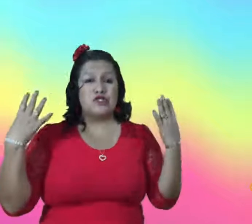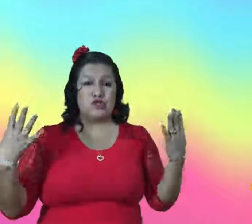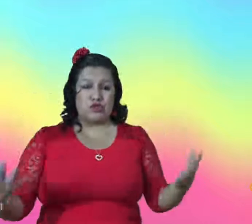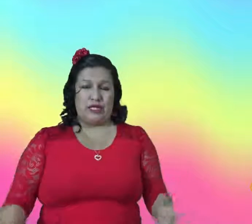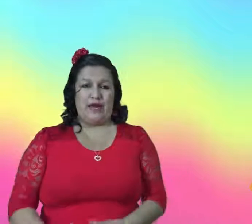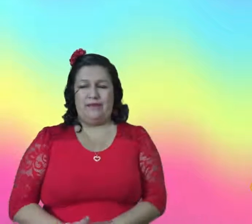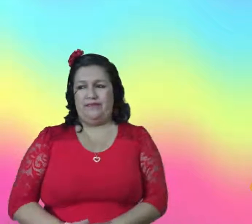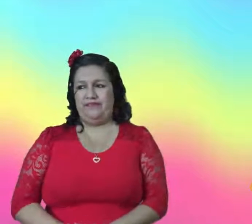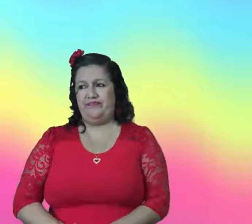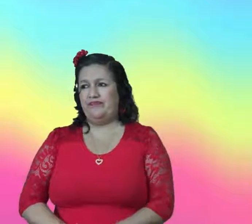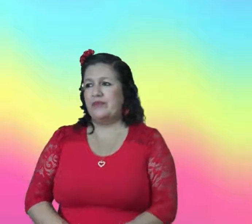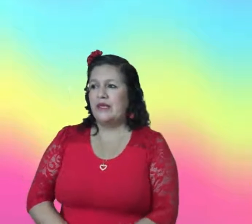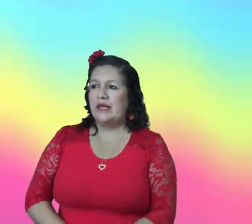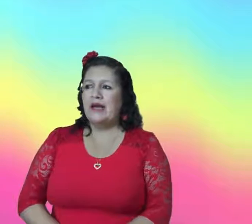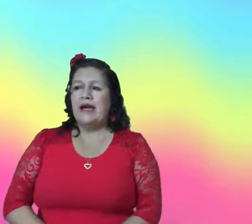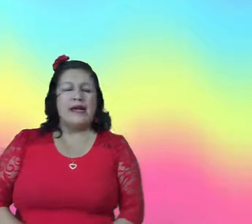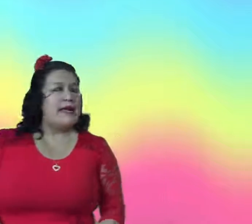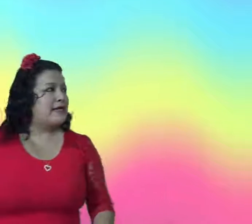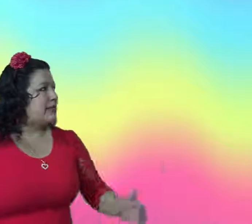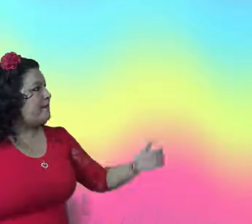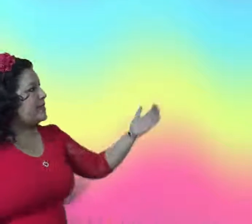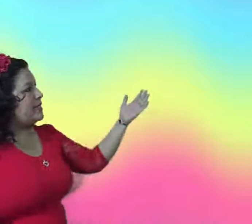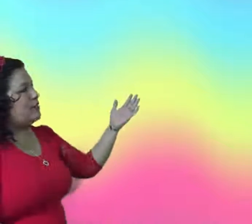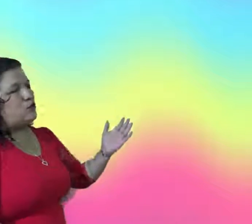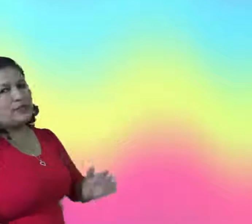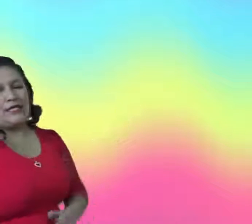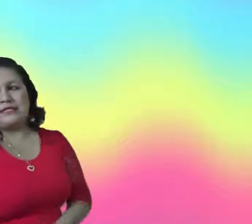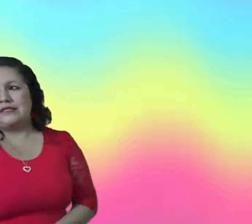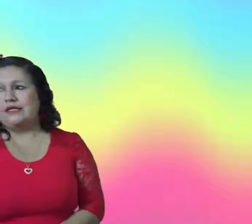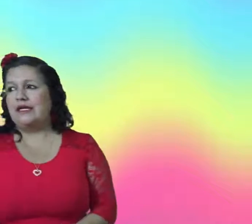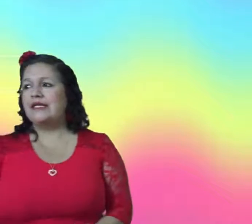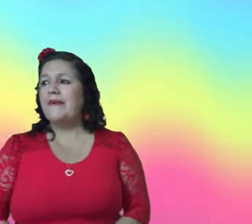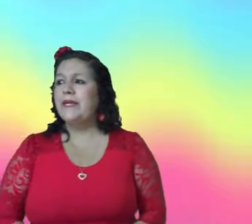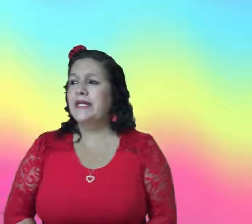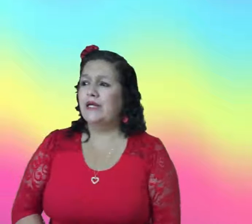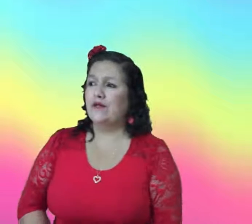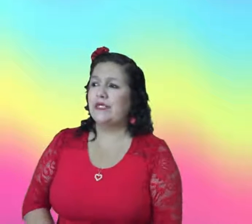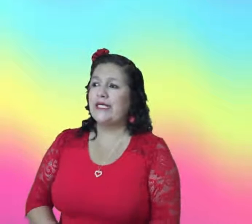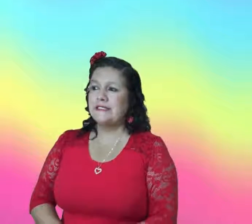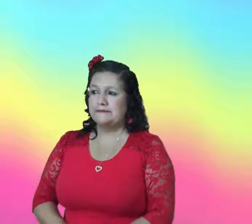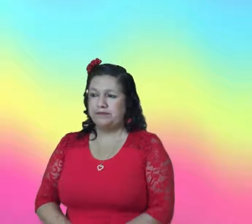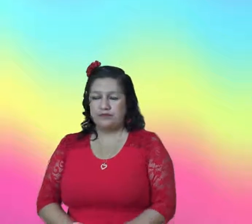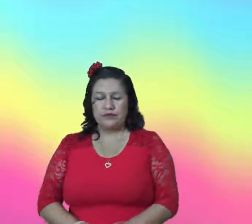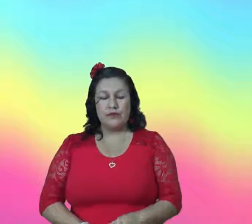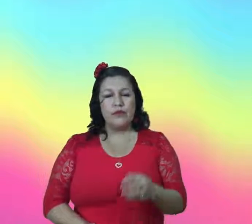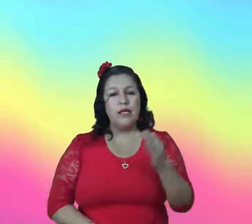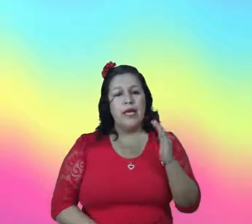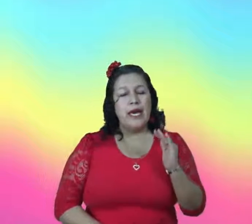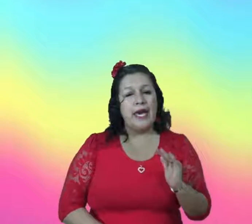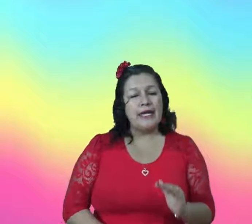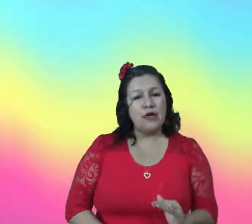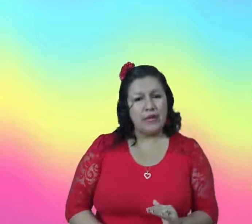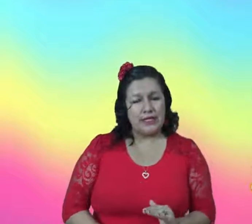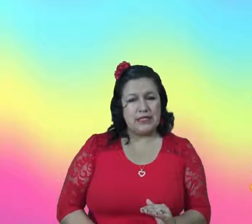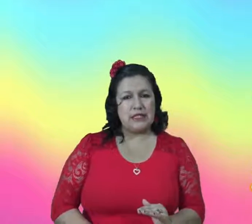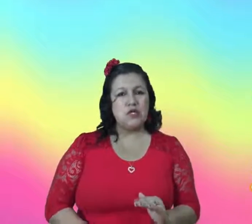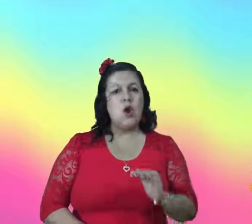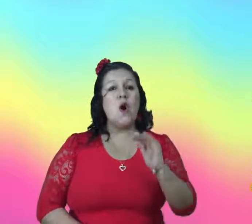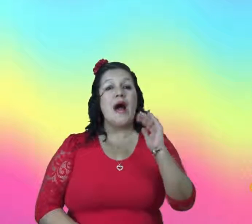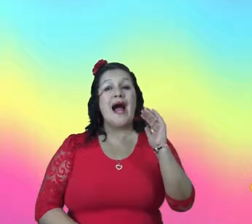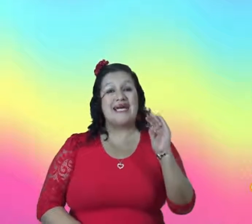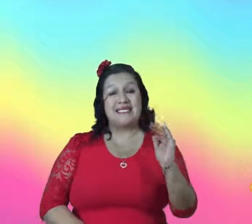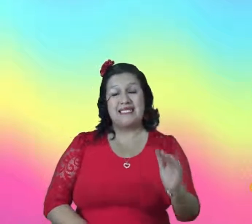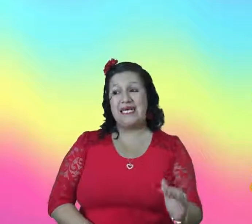vida social. La etapa de la adultez. La etapa de la adultez es de los